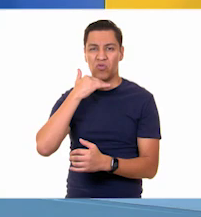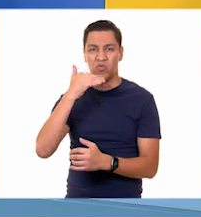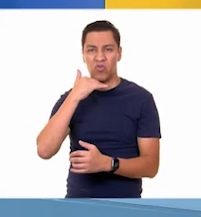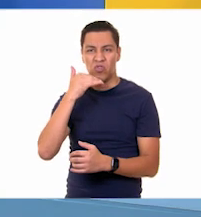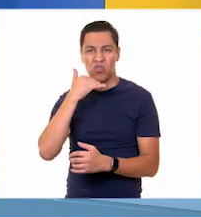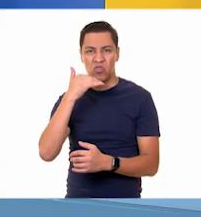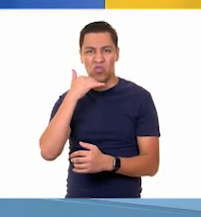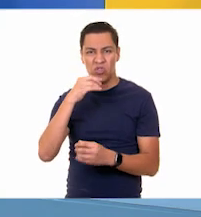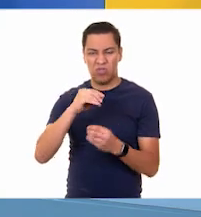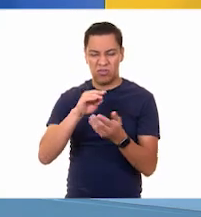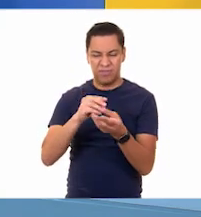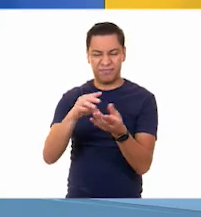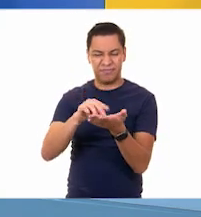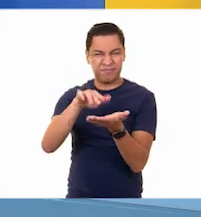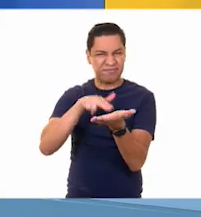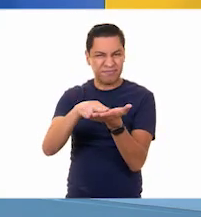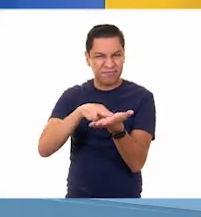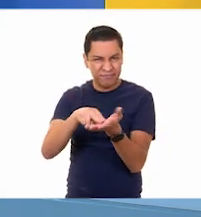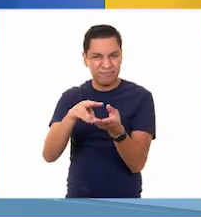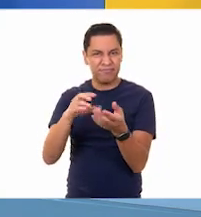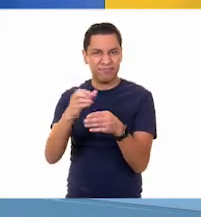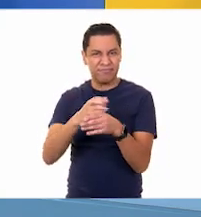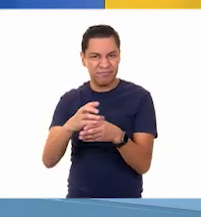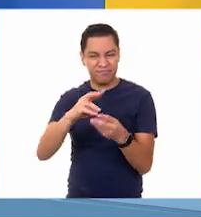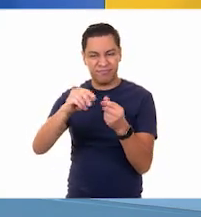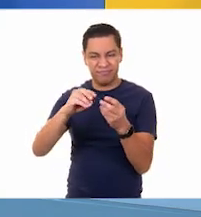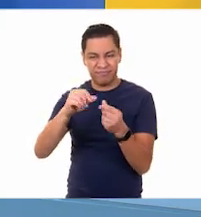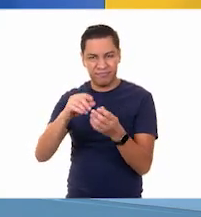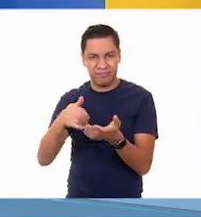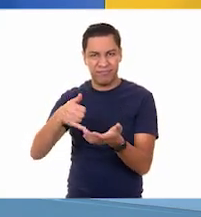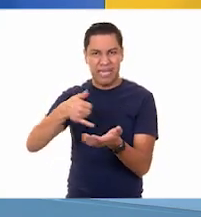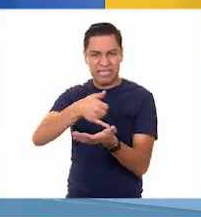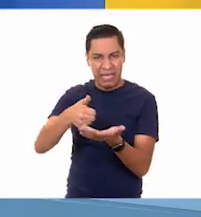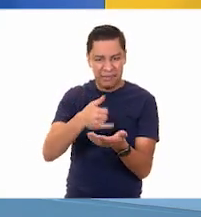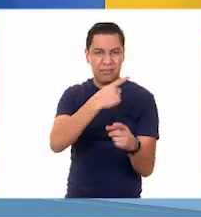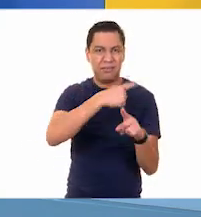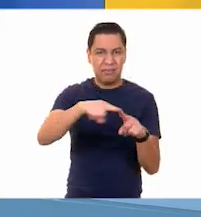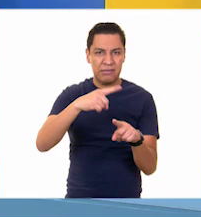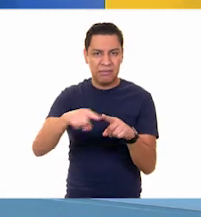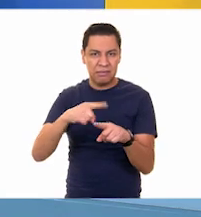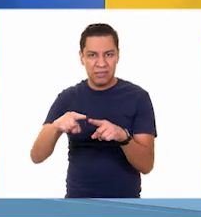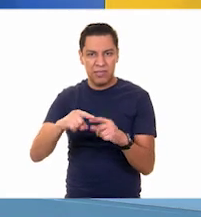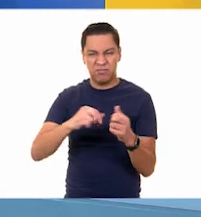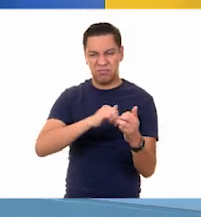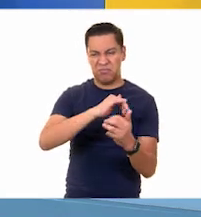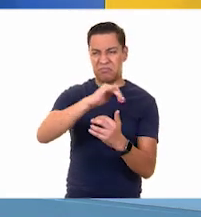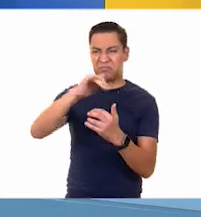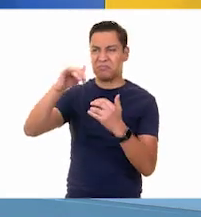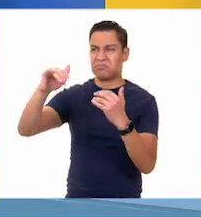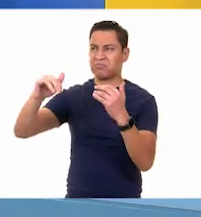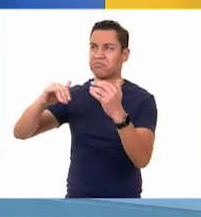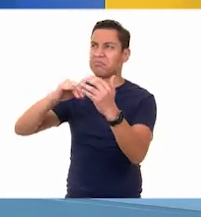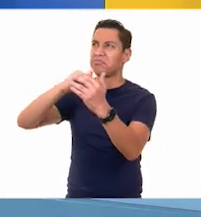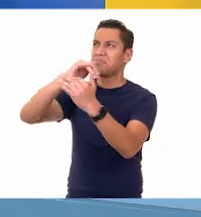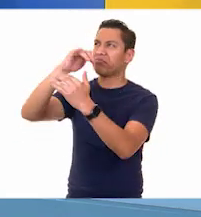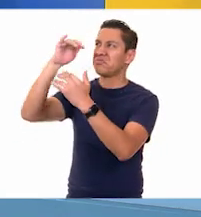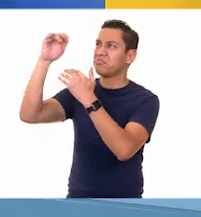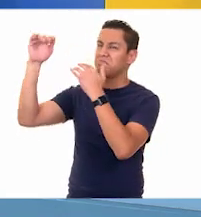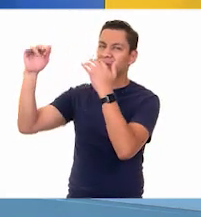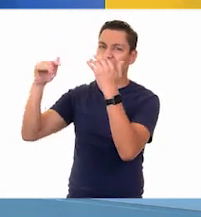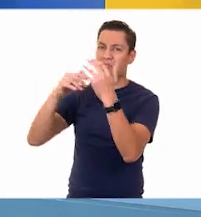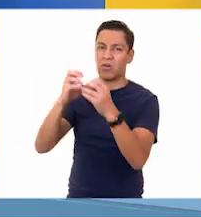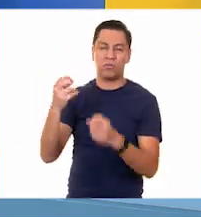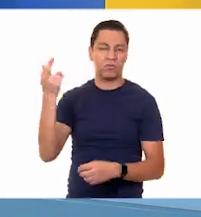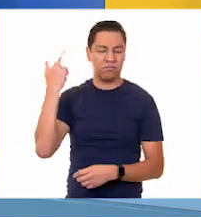generación de residuos contaminantes como aceites, lubricantes y productos como llantas y chatarra, y también la generación de